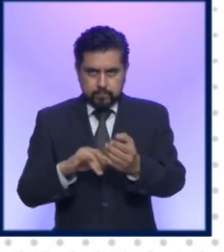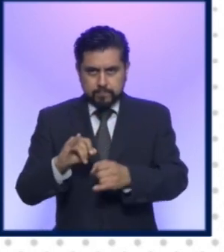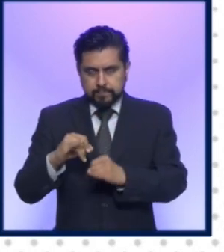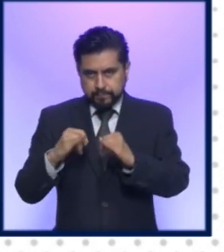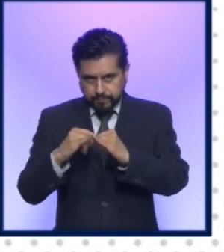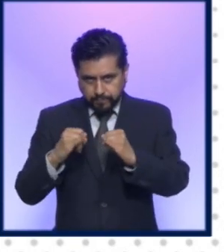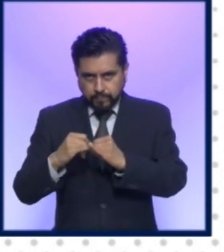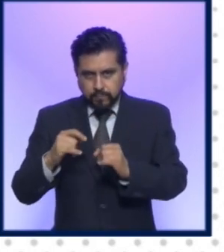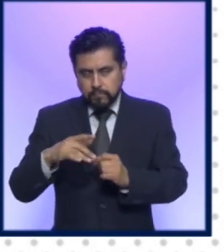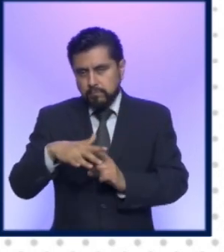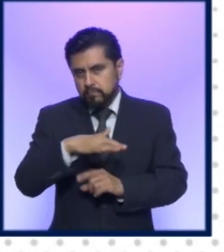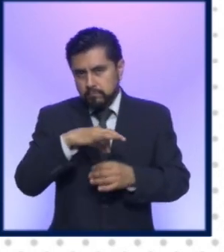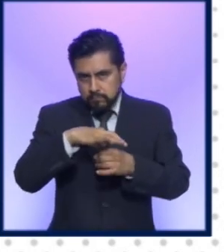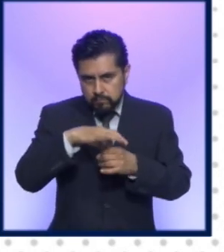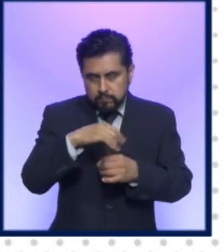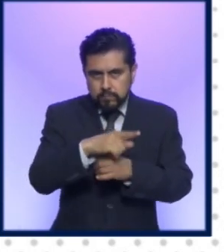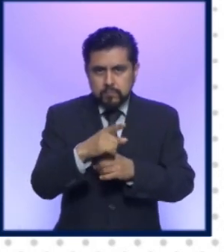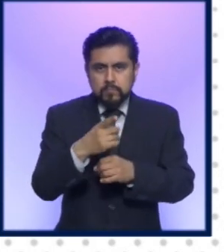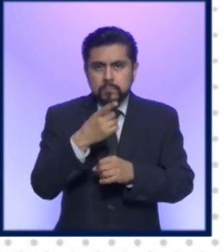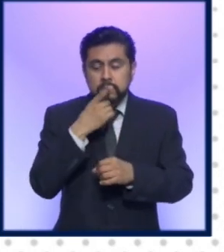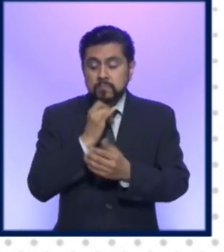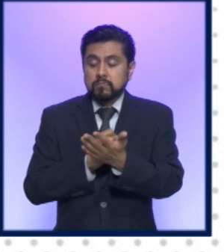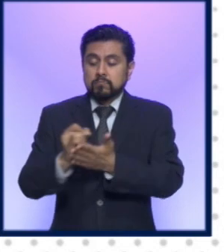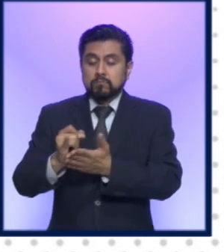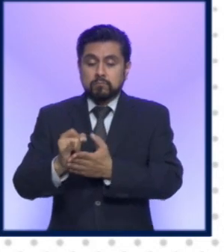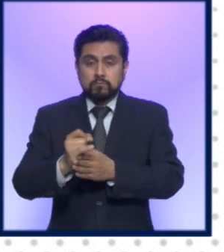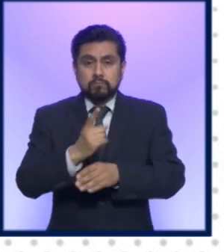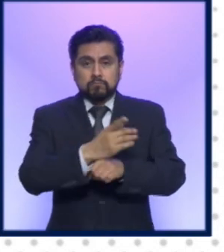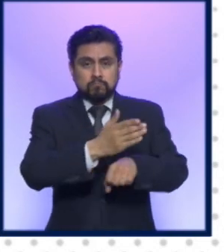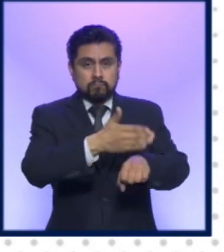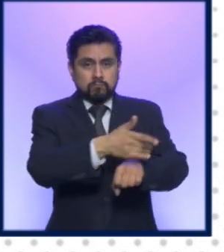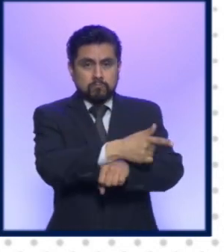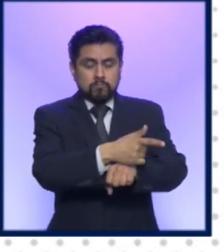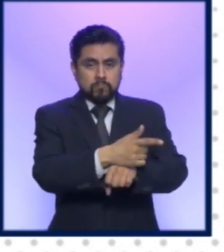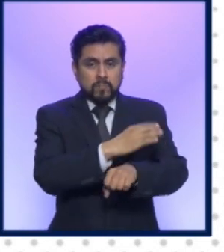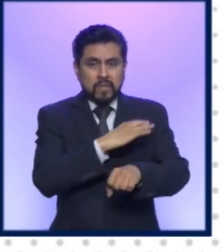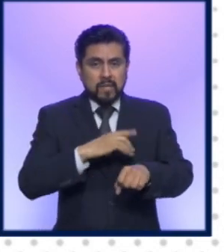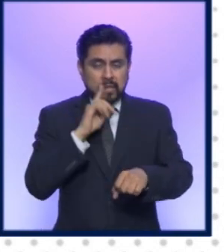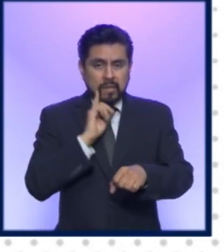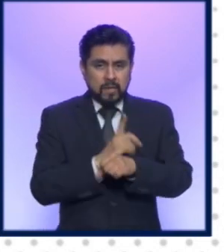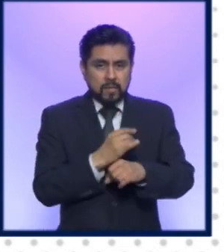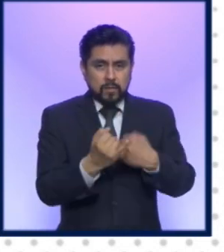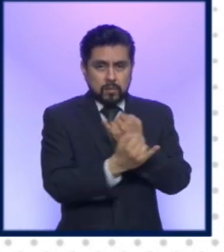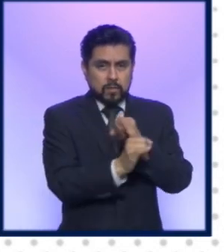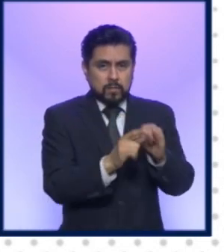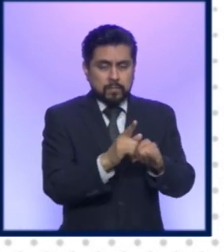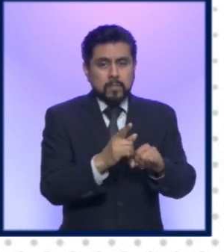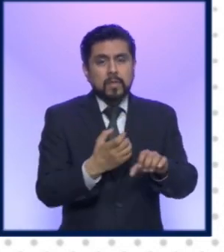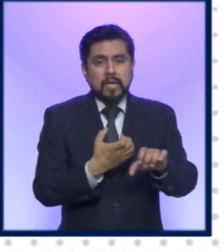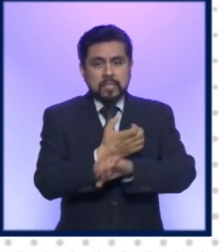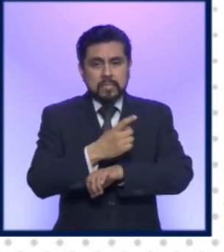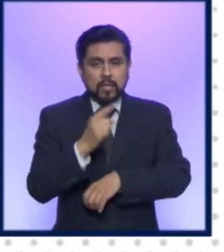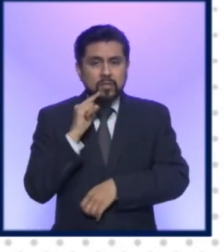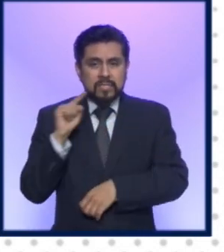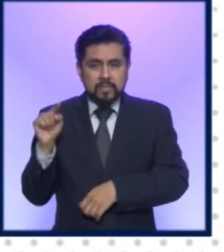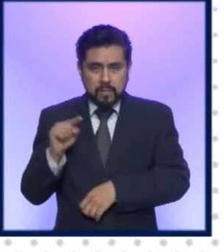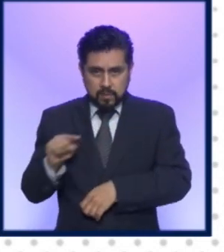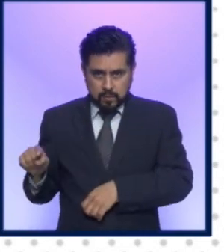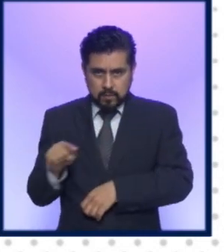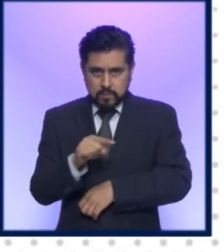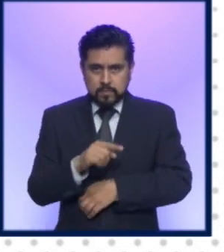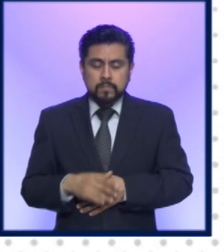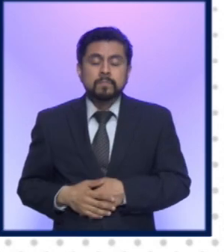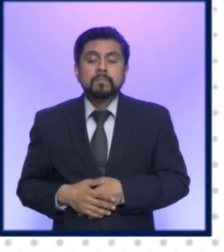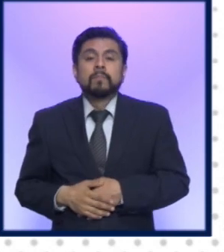determinó sancionar a una aspirante a candidata independiente a un ayuntamiento del Estado de Zacatecas